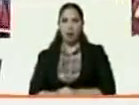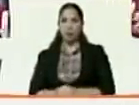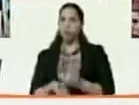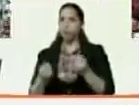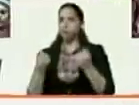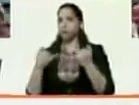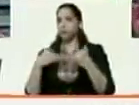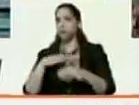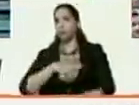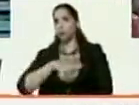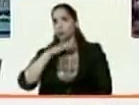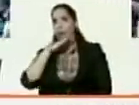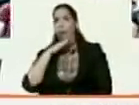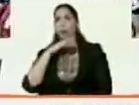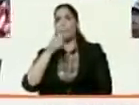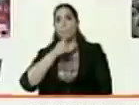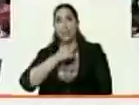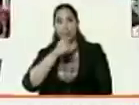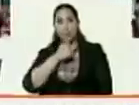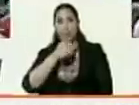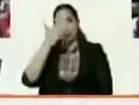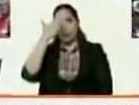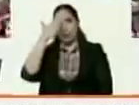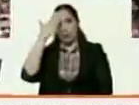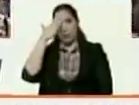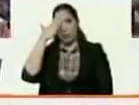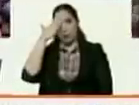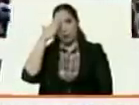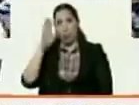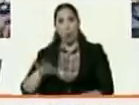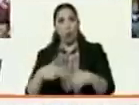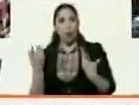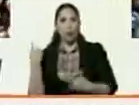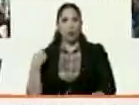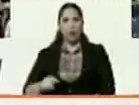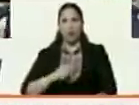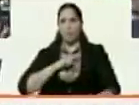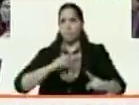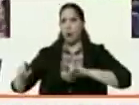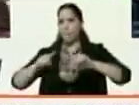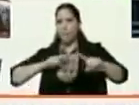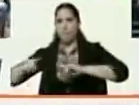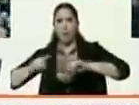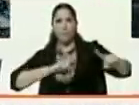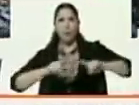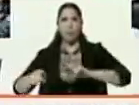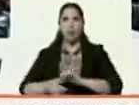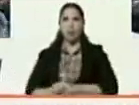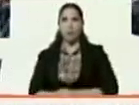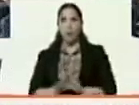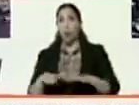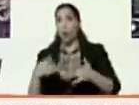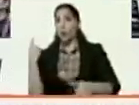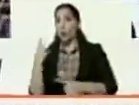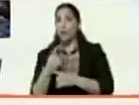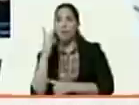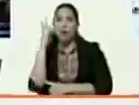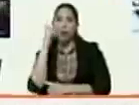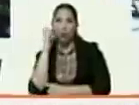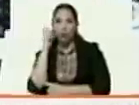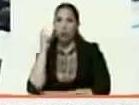paciencia. Ha sabido que cuando tiene que actuar, actúa. Cuando tiene que escuchar,